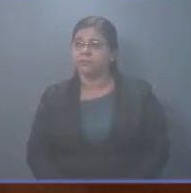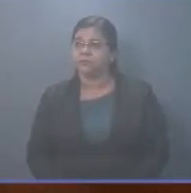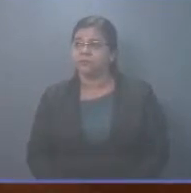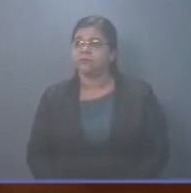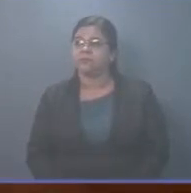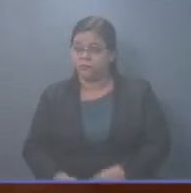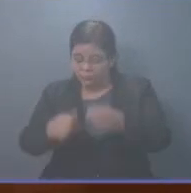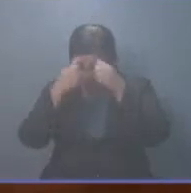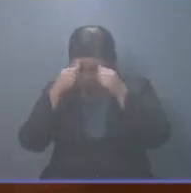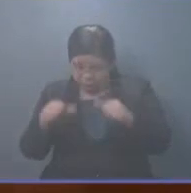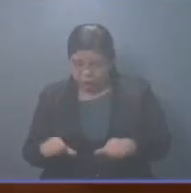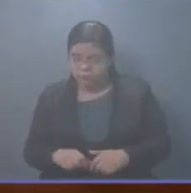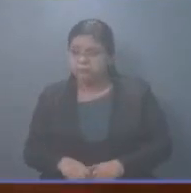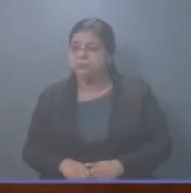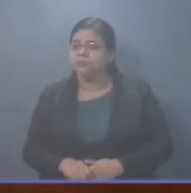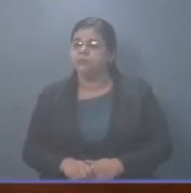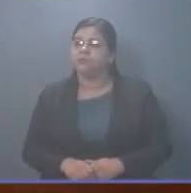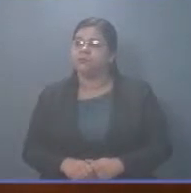Aprobado.